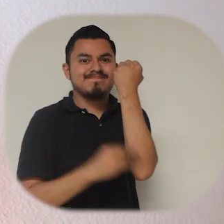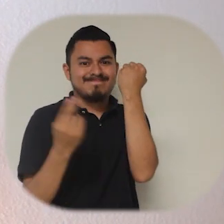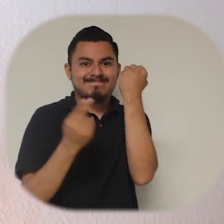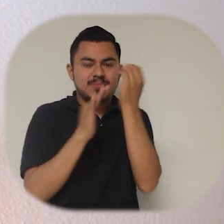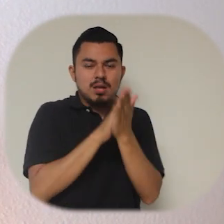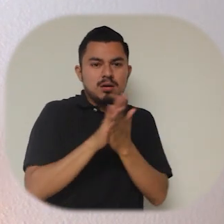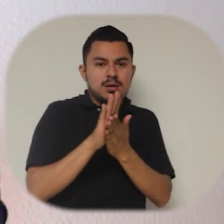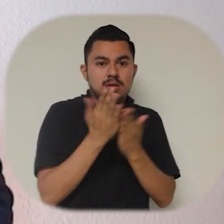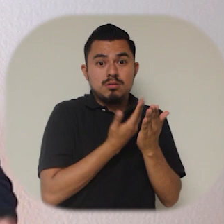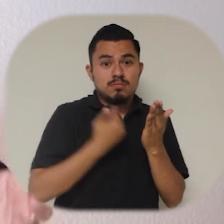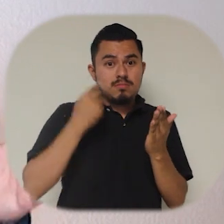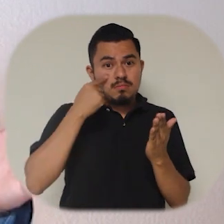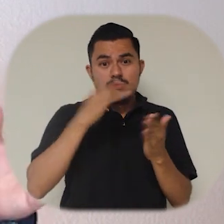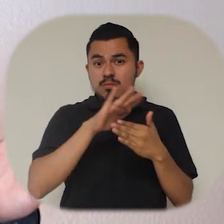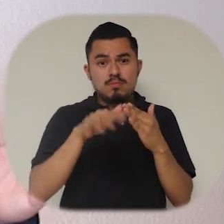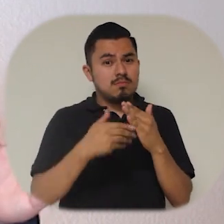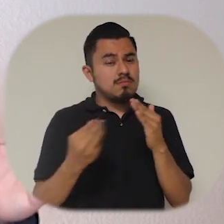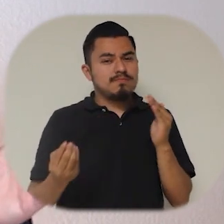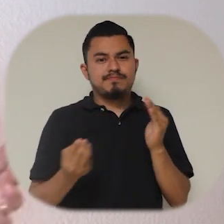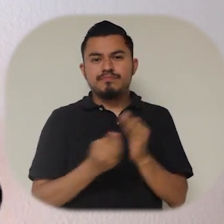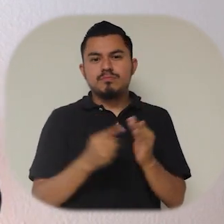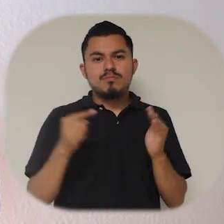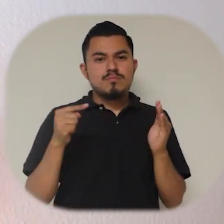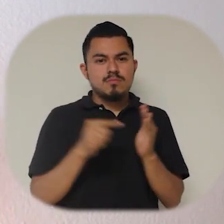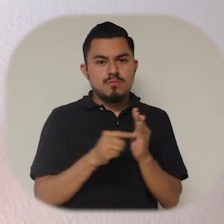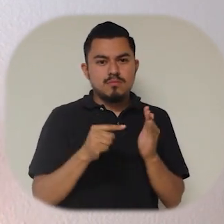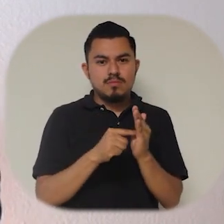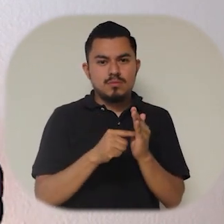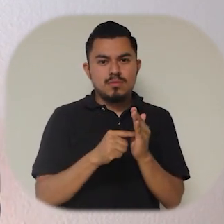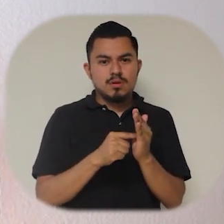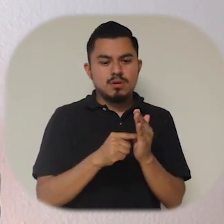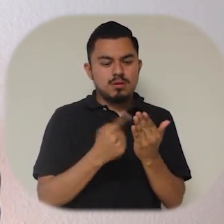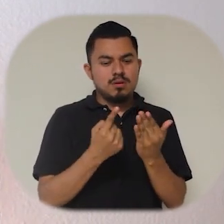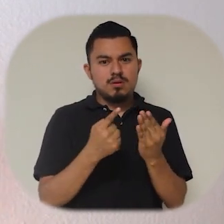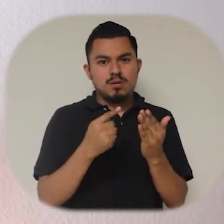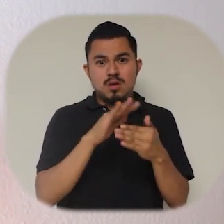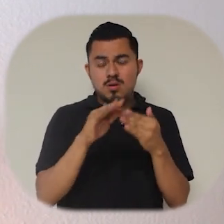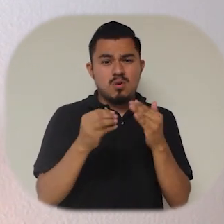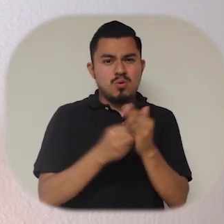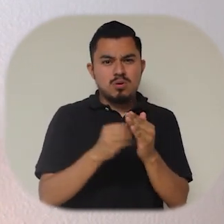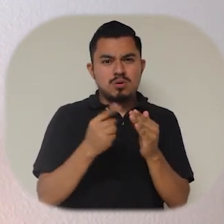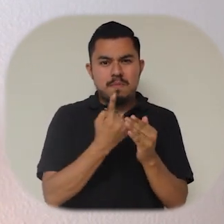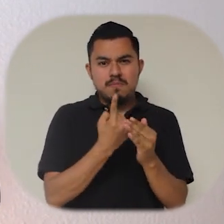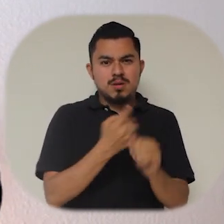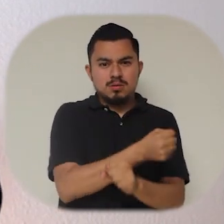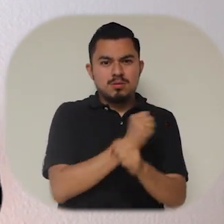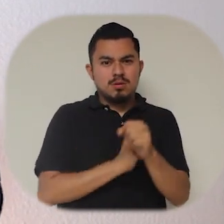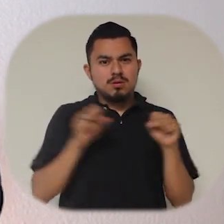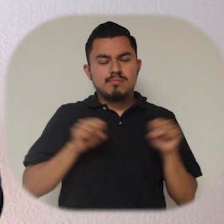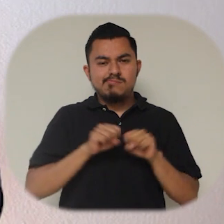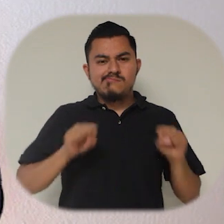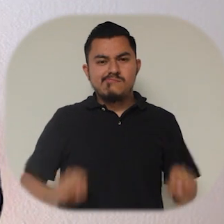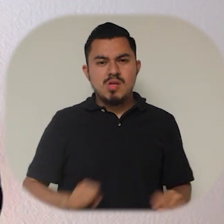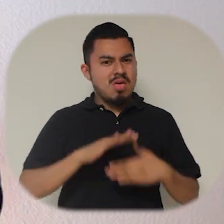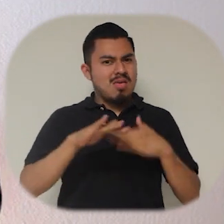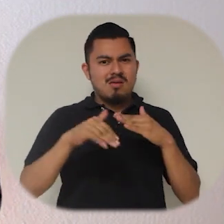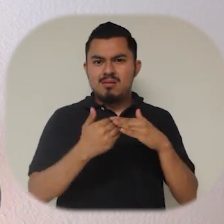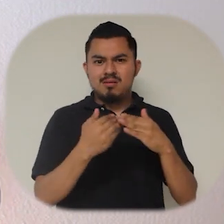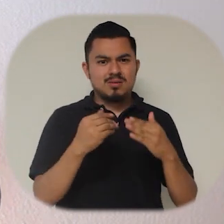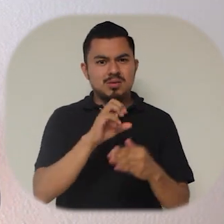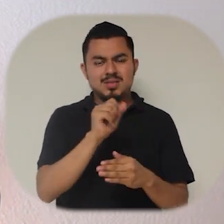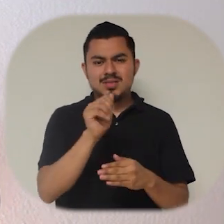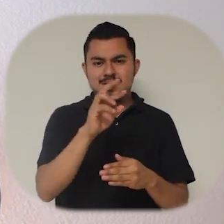incluye a los patriarcas, incluye a los sacerdotes. Todo esto habla del sacerdocio y los sacerdotes. Así que todo el